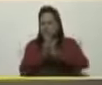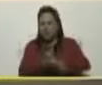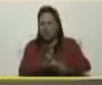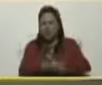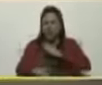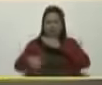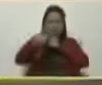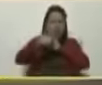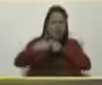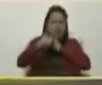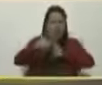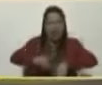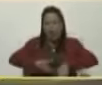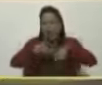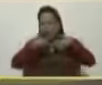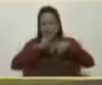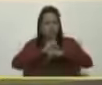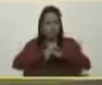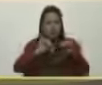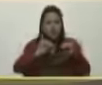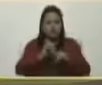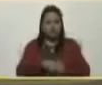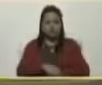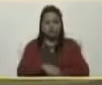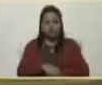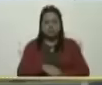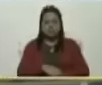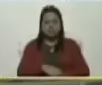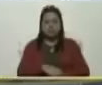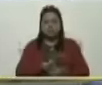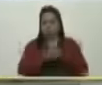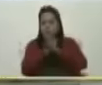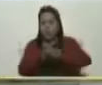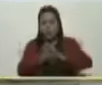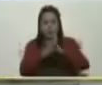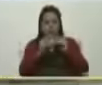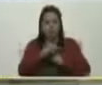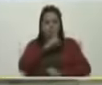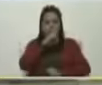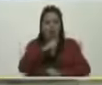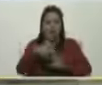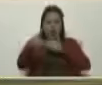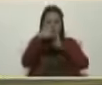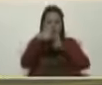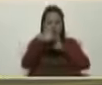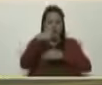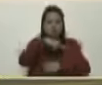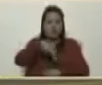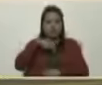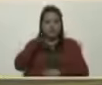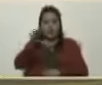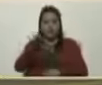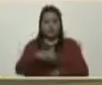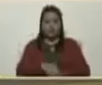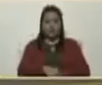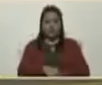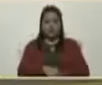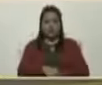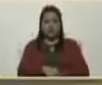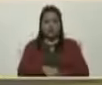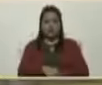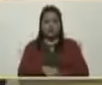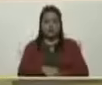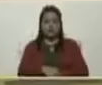ya basta de tanto rencor, ya basta de tantas maldades contra nuestro país. De verdad,